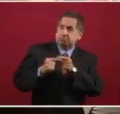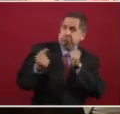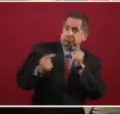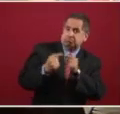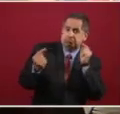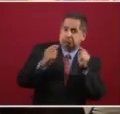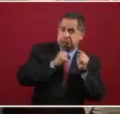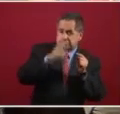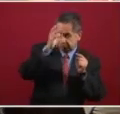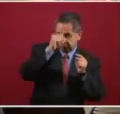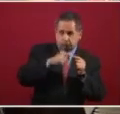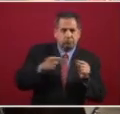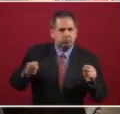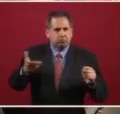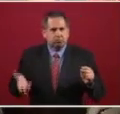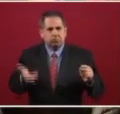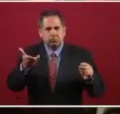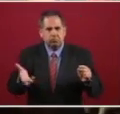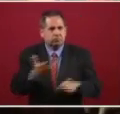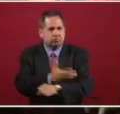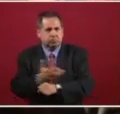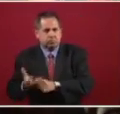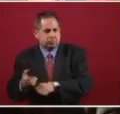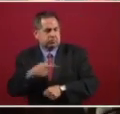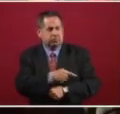a lo que propuso el compañero.